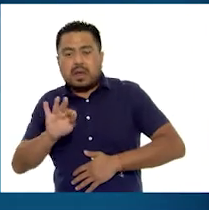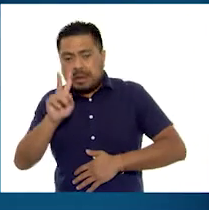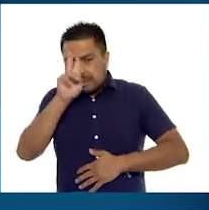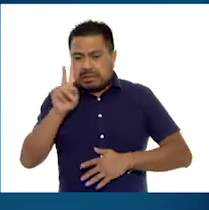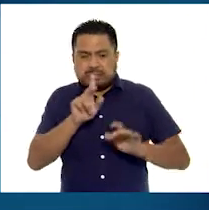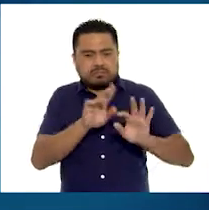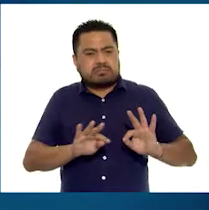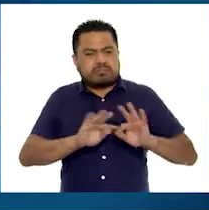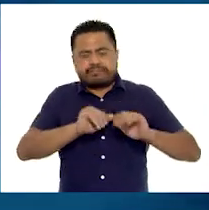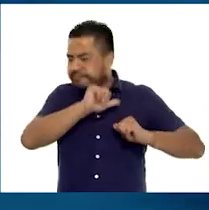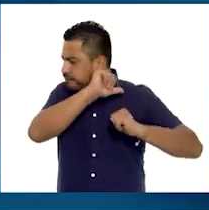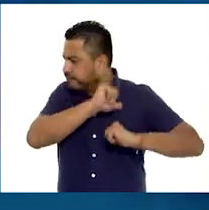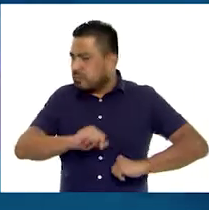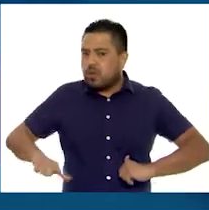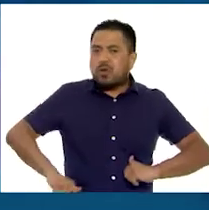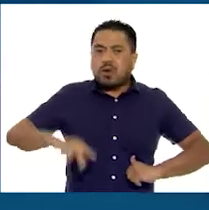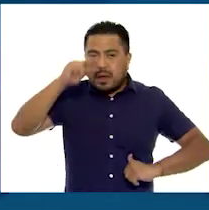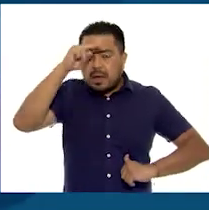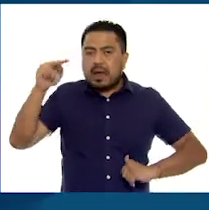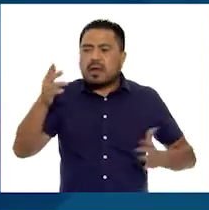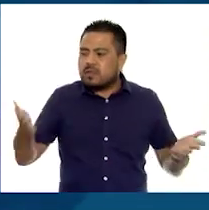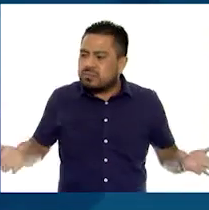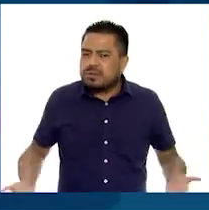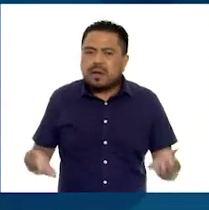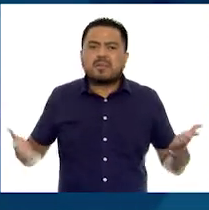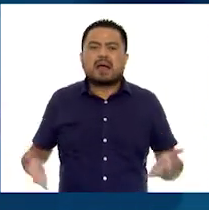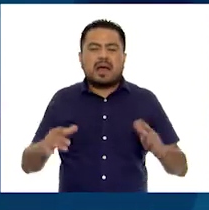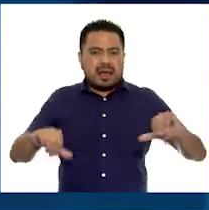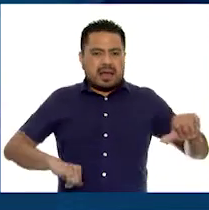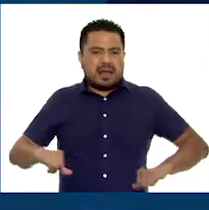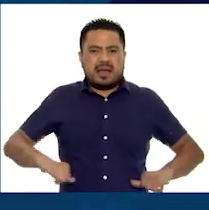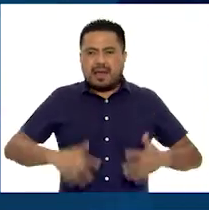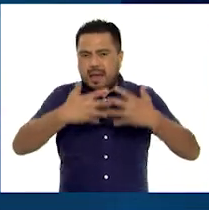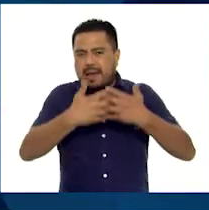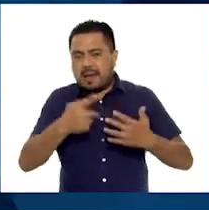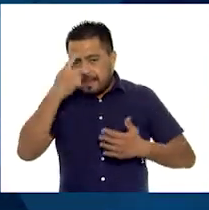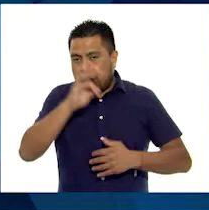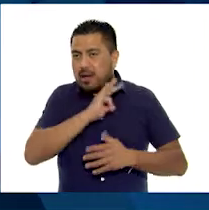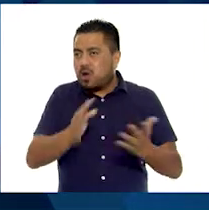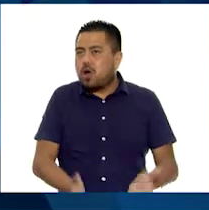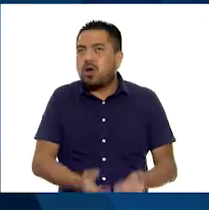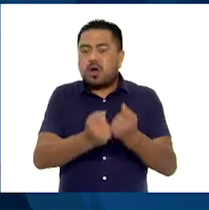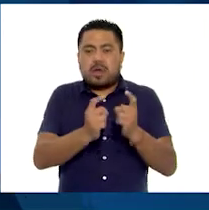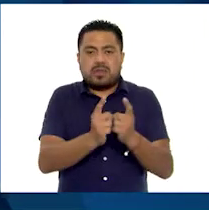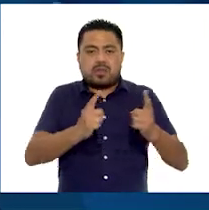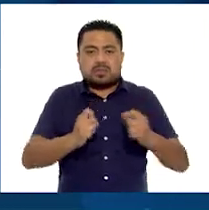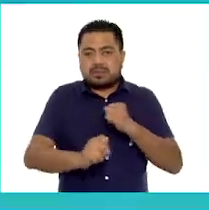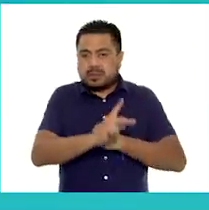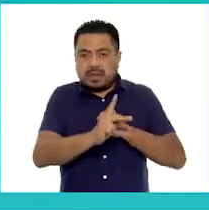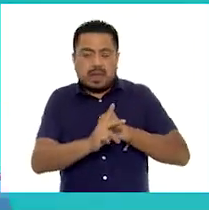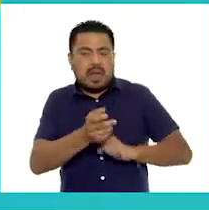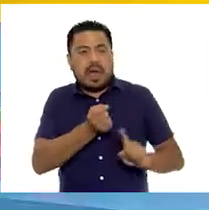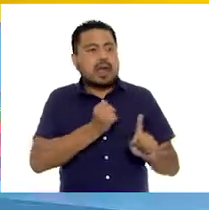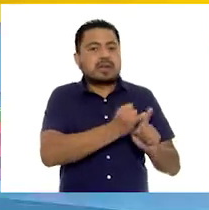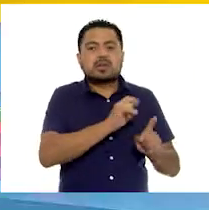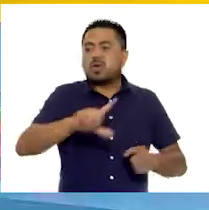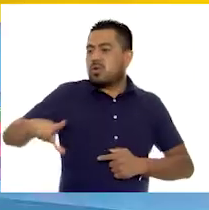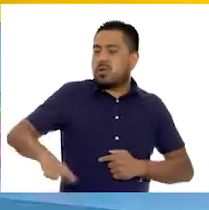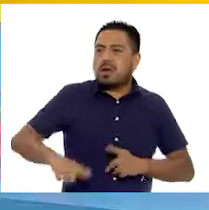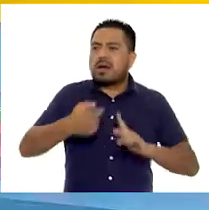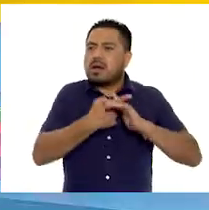mexicanos fue el fomento de la actividad industrial para lograr el desarrollo del país de esta forma los gobiernos